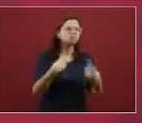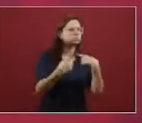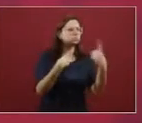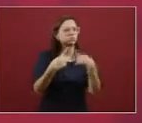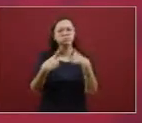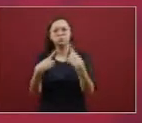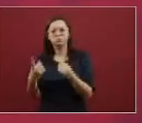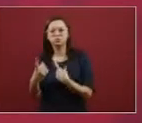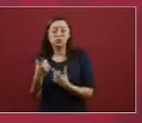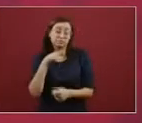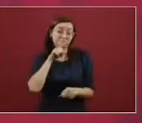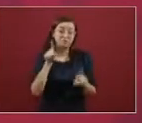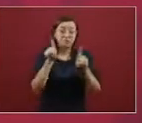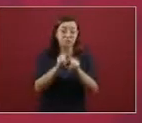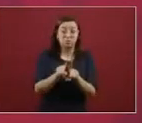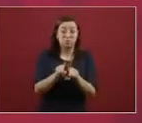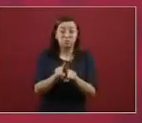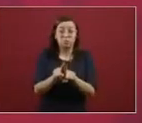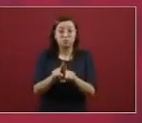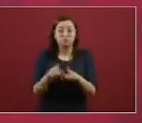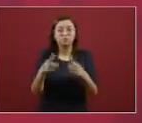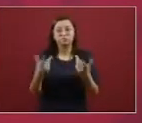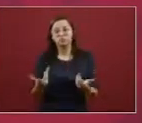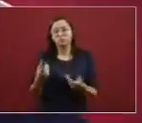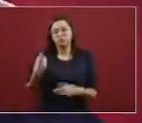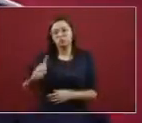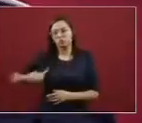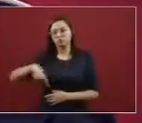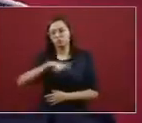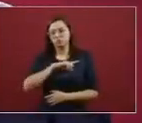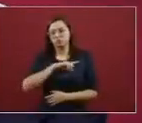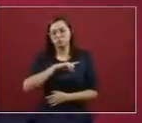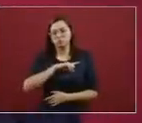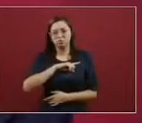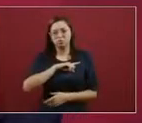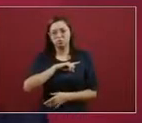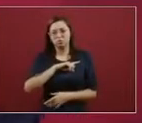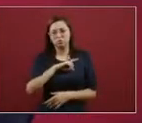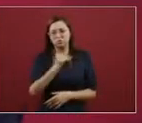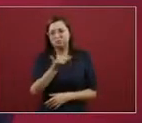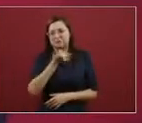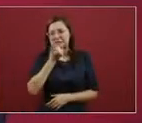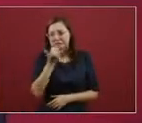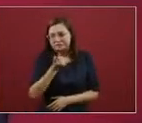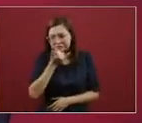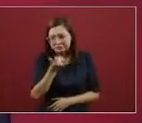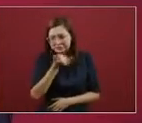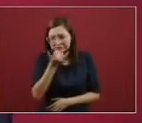y que además si nosotros damos un dato equivocado